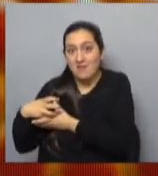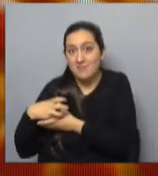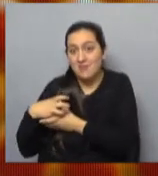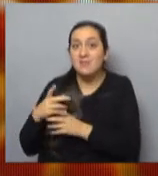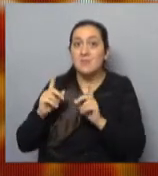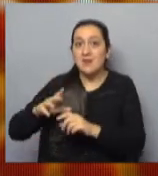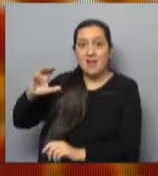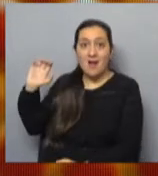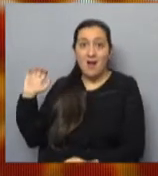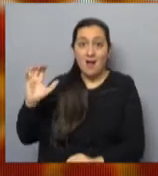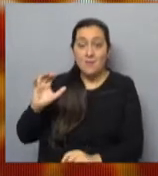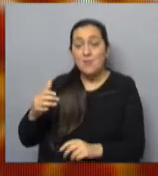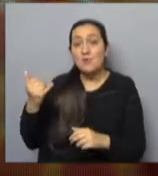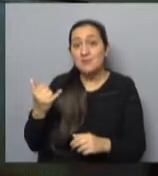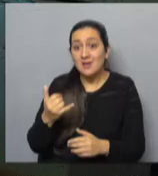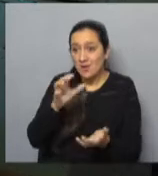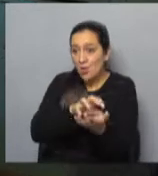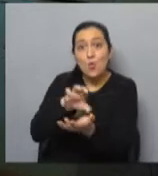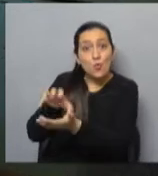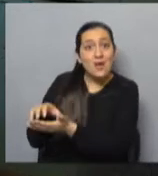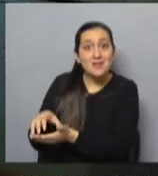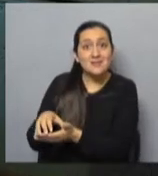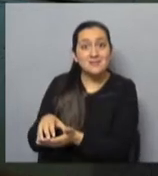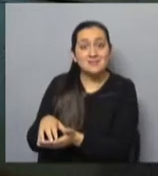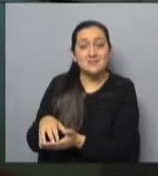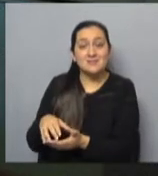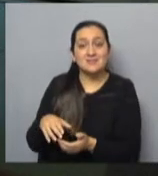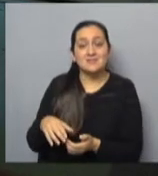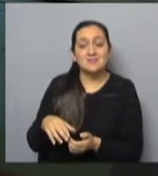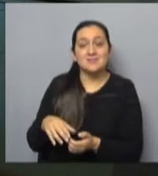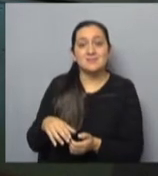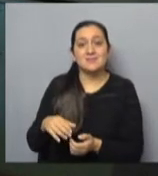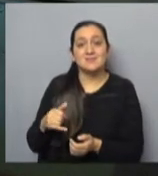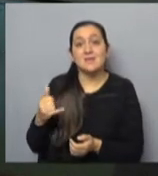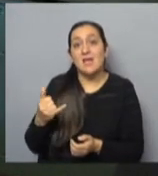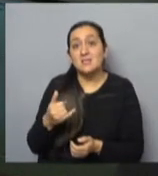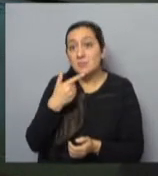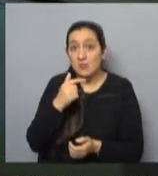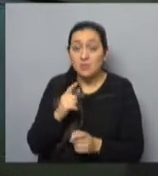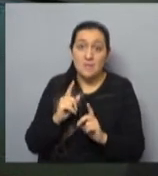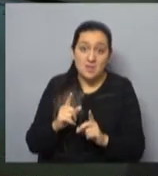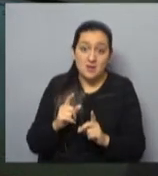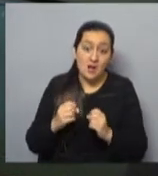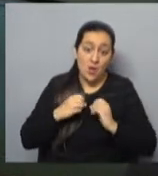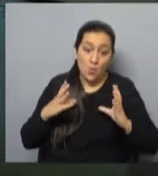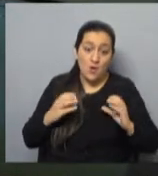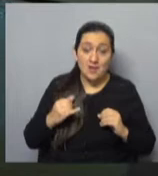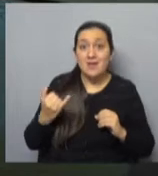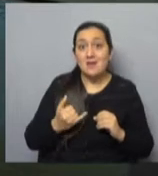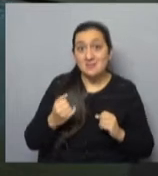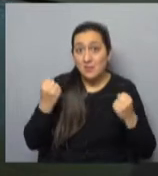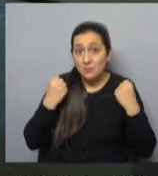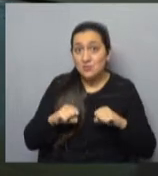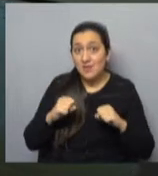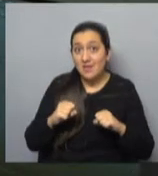en el handball por tener la estructura de tener a la escuela la posibilidad en ese